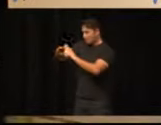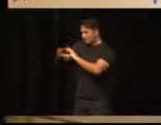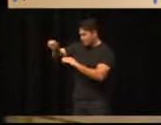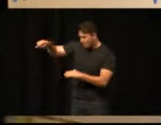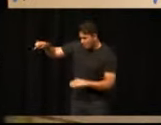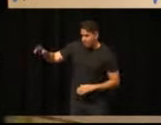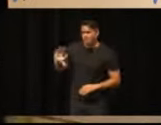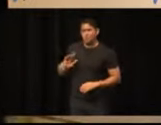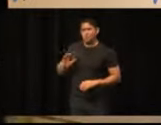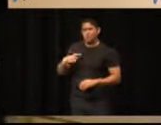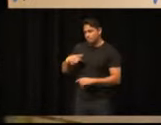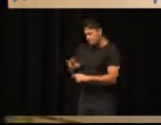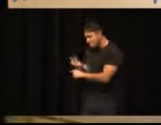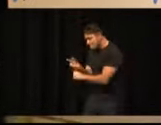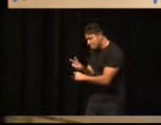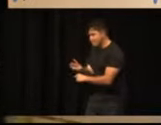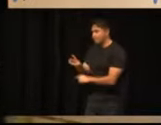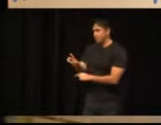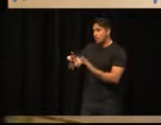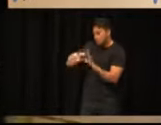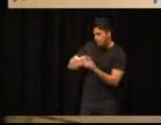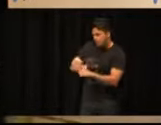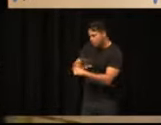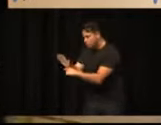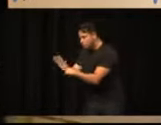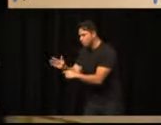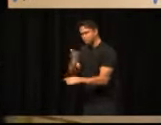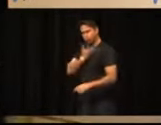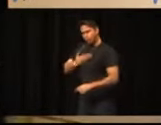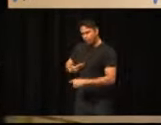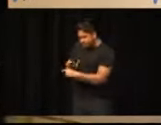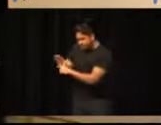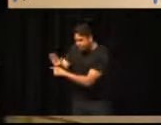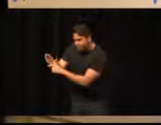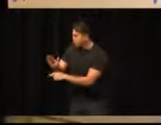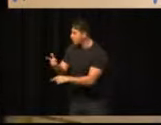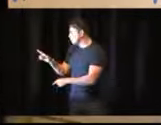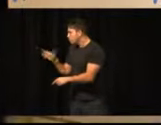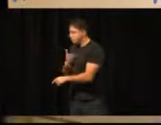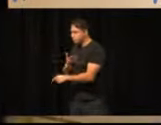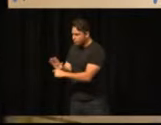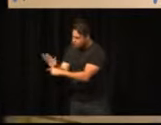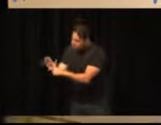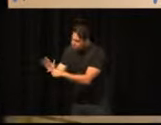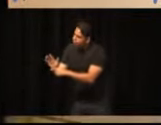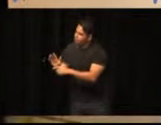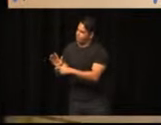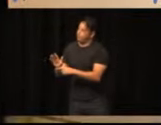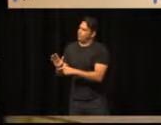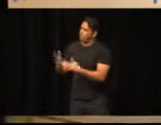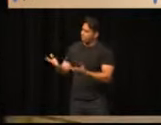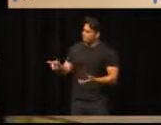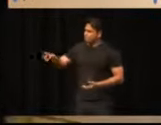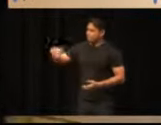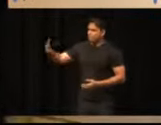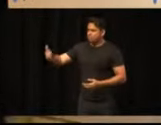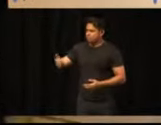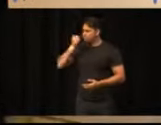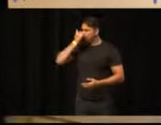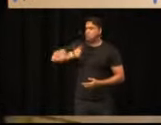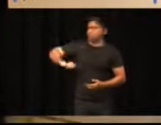problema dentro de casa y se necesita del amparo de la ley, del Estado, de los más cercanos, para que no